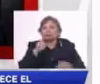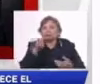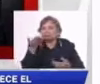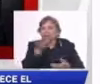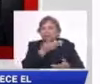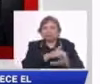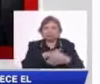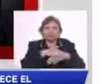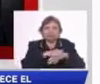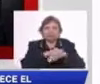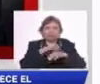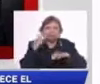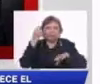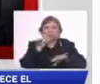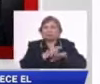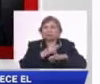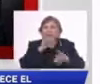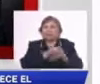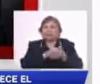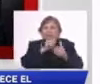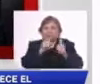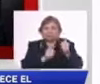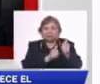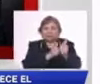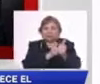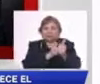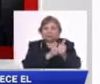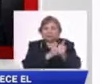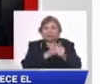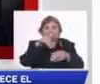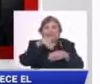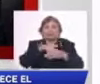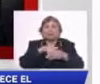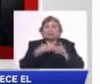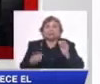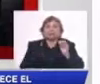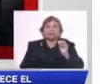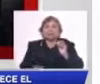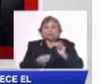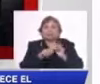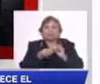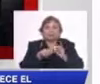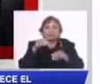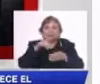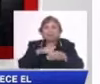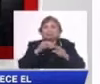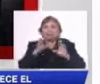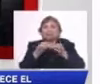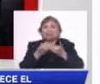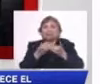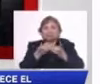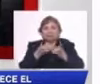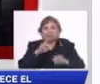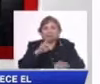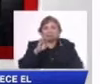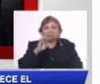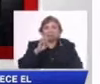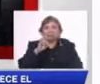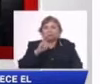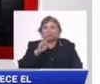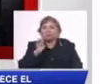colegas, denunciamos que detrás de la fórmula de elecciones complementarias se esconde la reelección congresal. Reelección